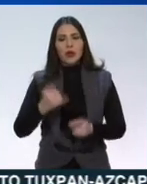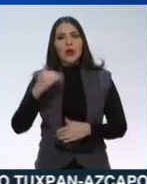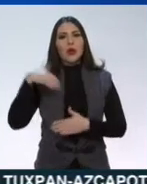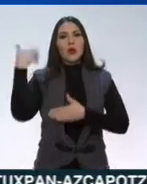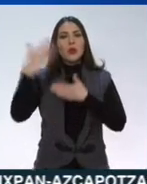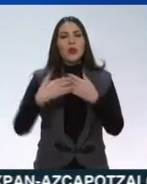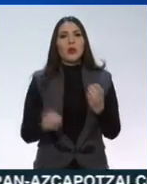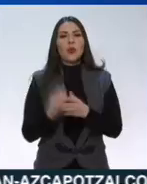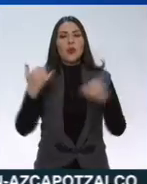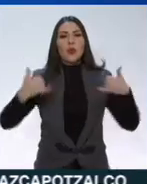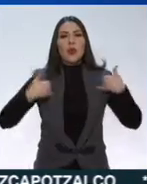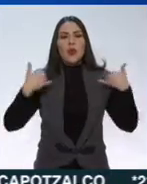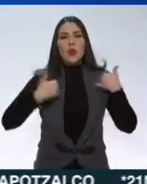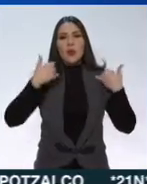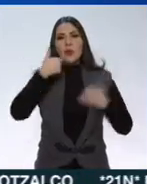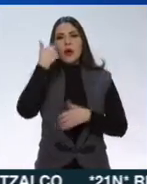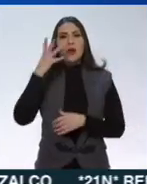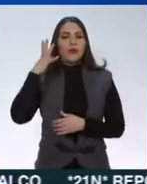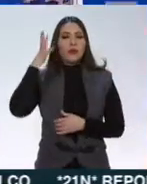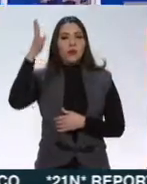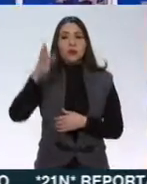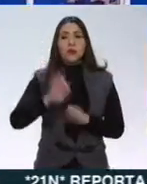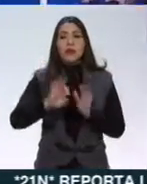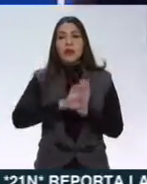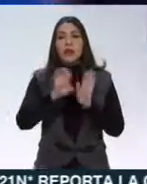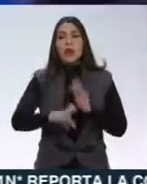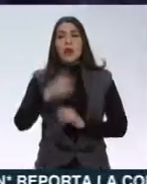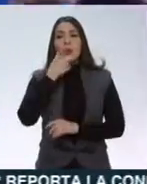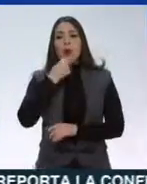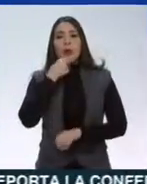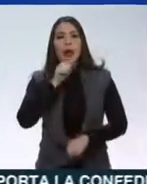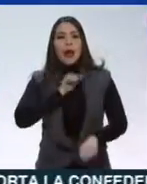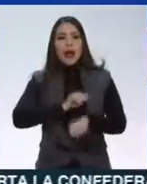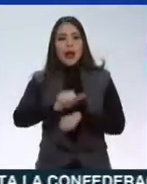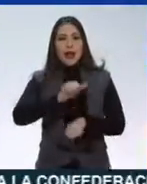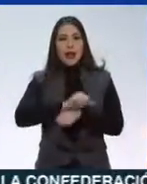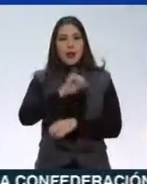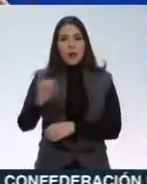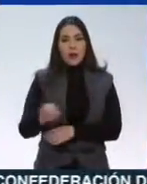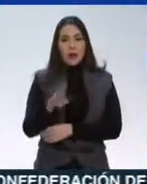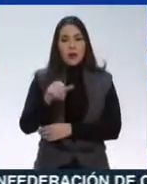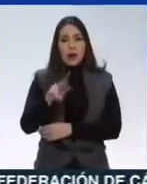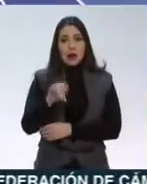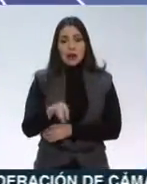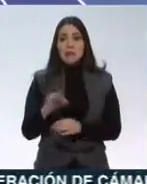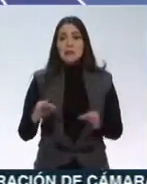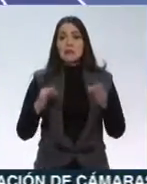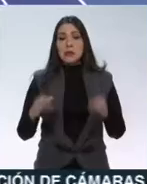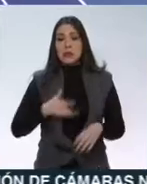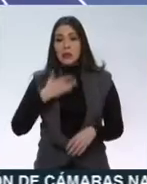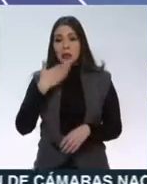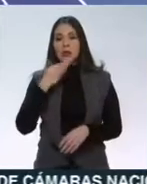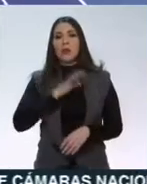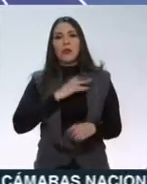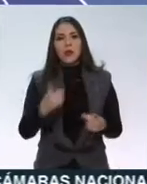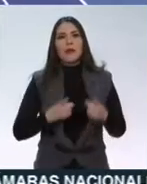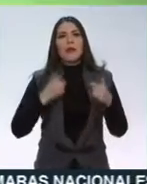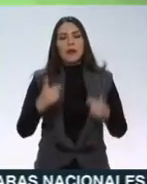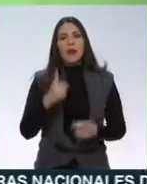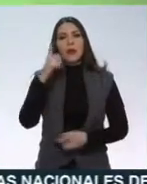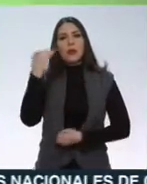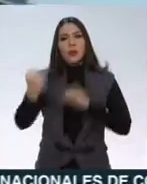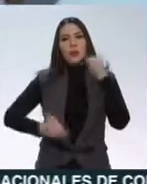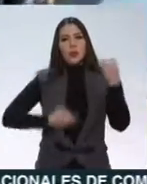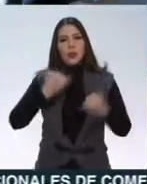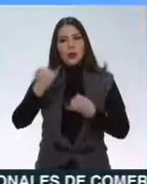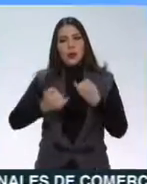tenis mundial. Se mencionó que en caso de que el argentino Juan Martín del Potro se encuentre en óptimas condiciones, se le otorgará un lugar en Wildcard.